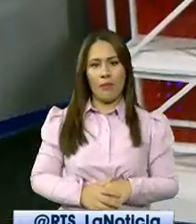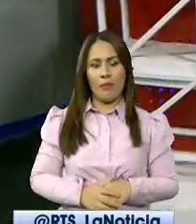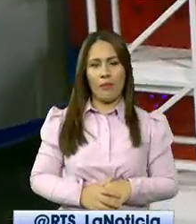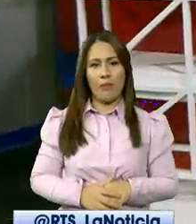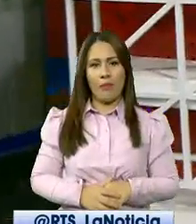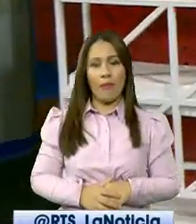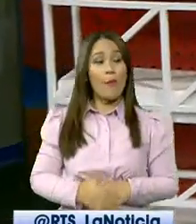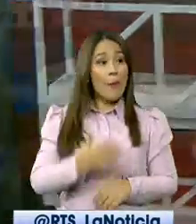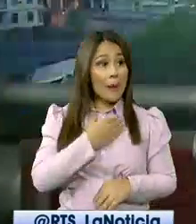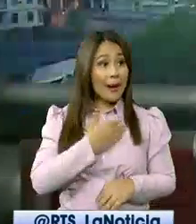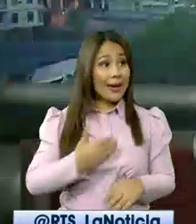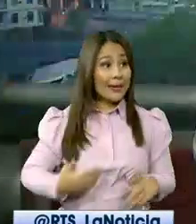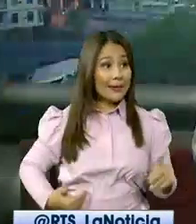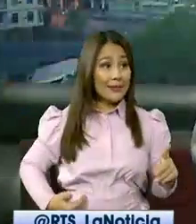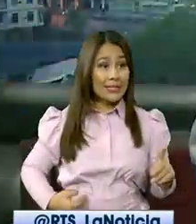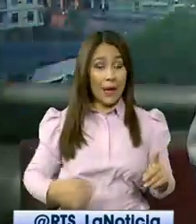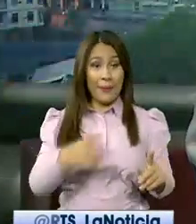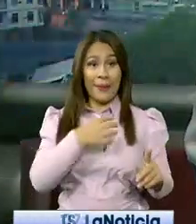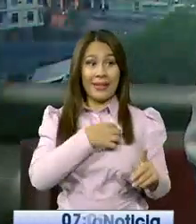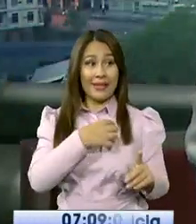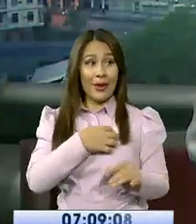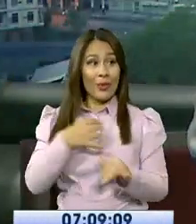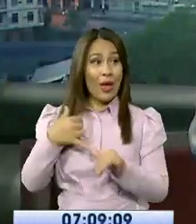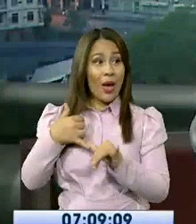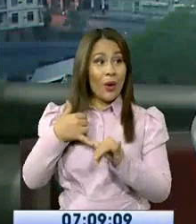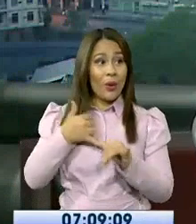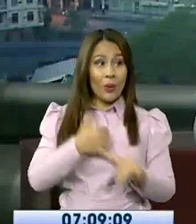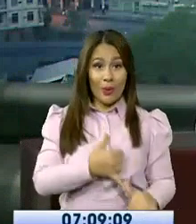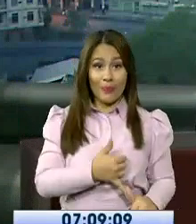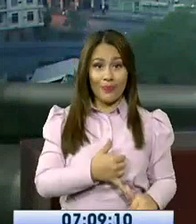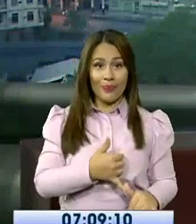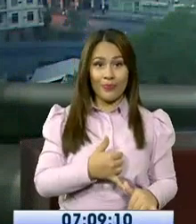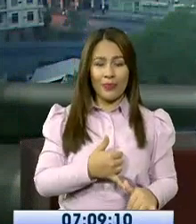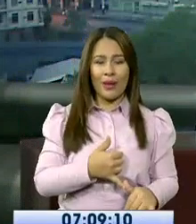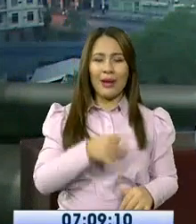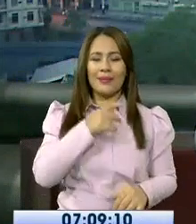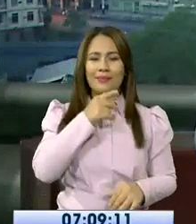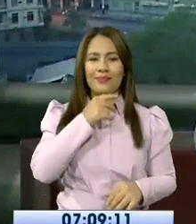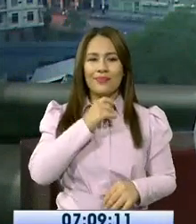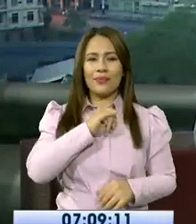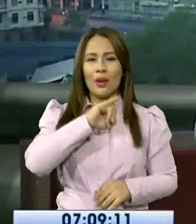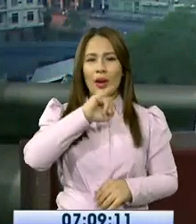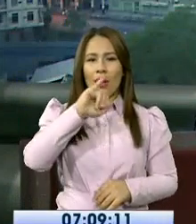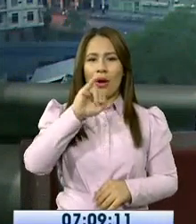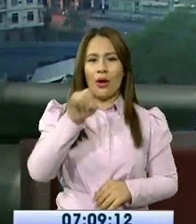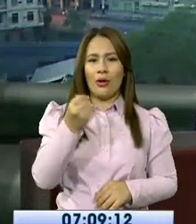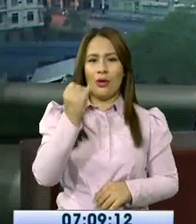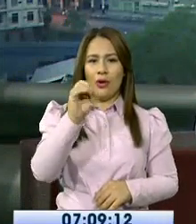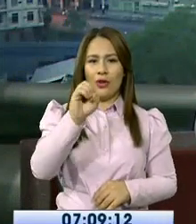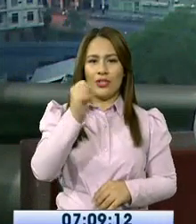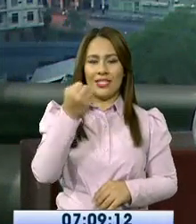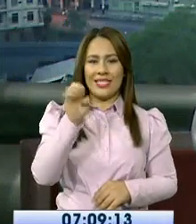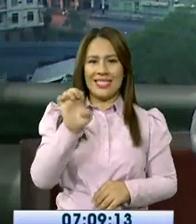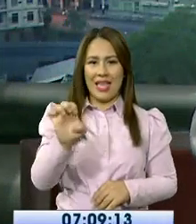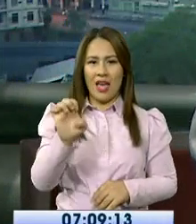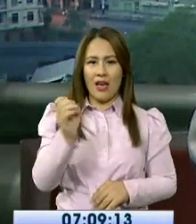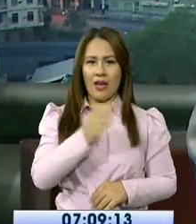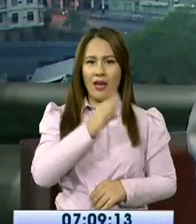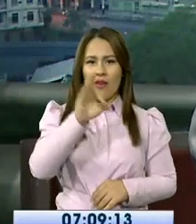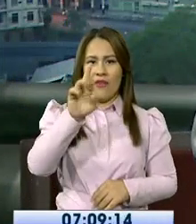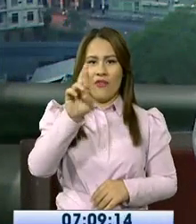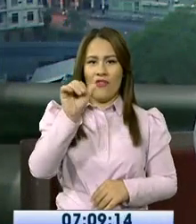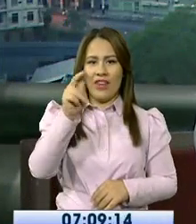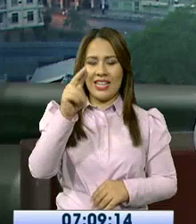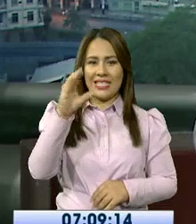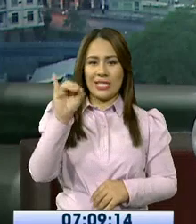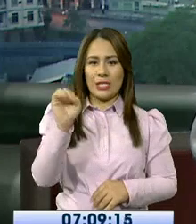Y el presidente del Barcelona Sporting Club, José Francisco Ceballos, asumió como gobernador de la provincia del Guayas. Esta es su